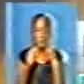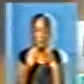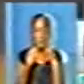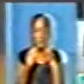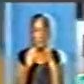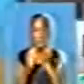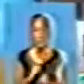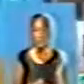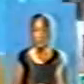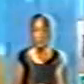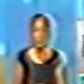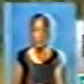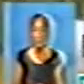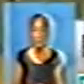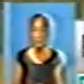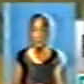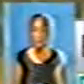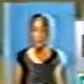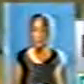sí sí